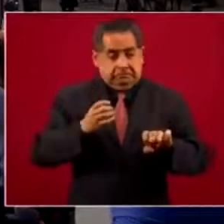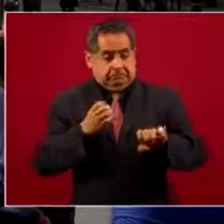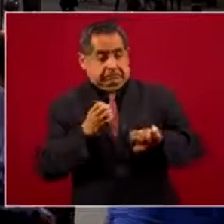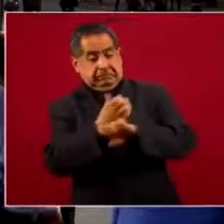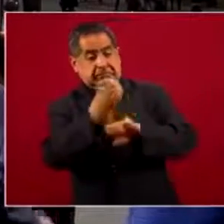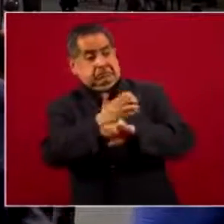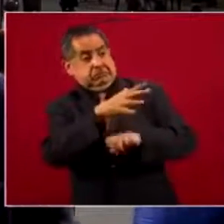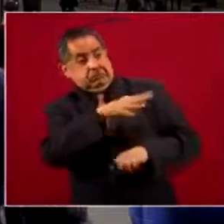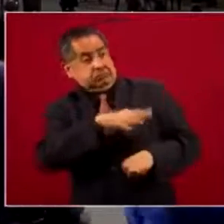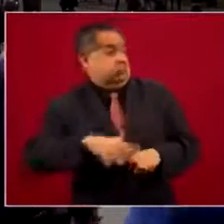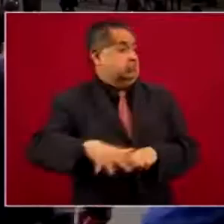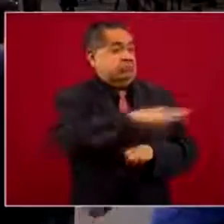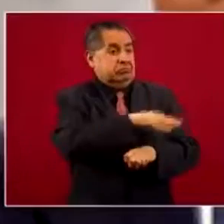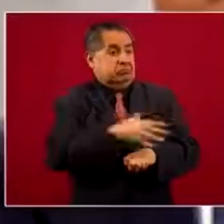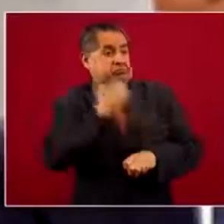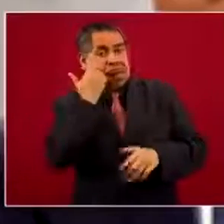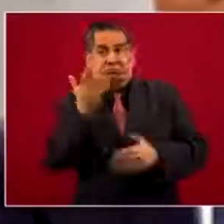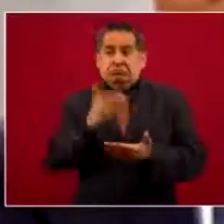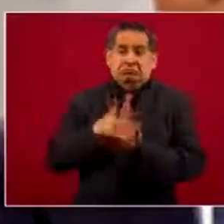pero no 9 estados,